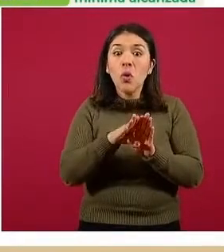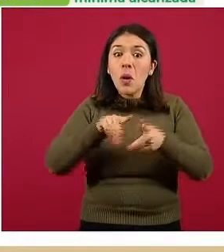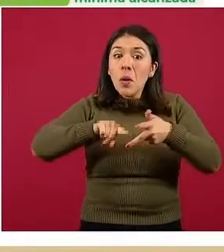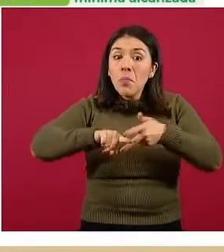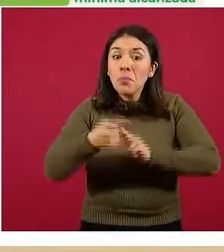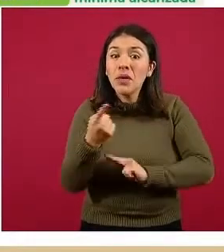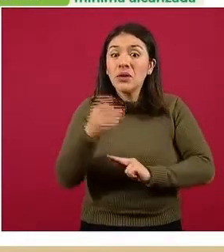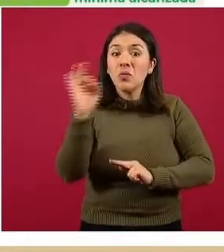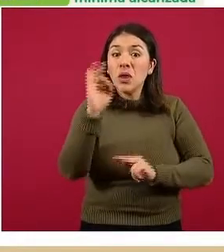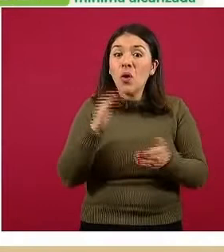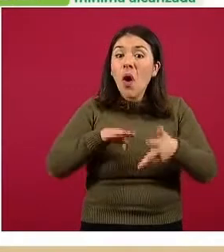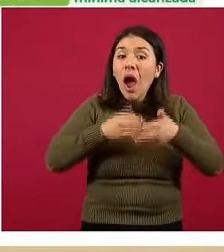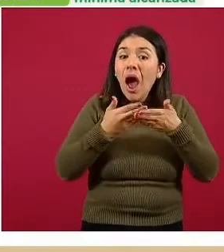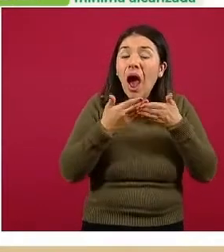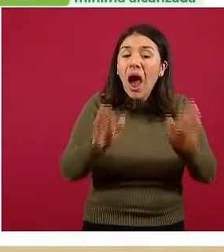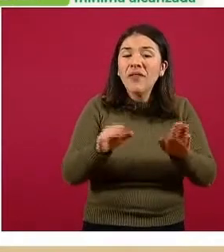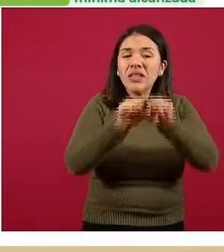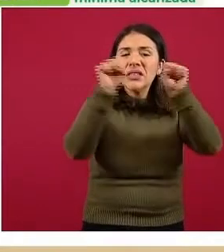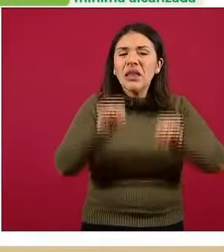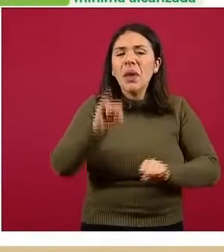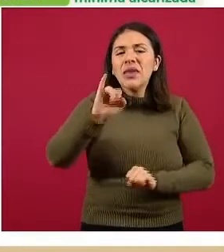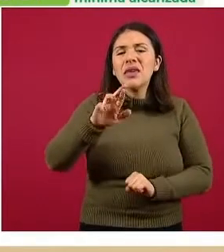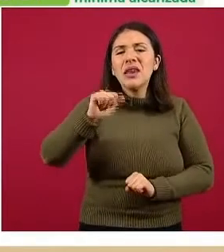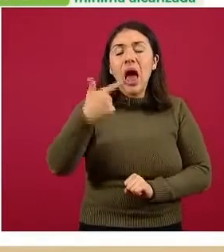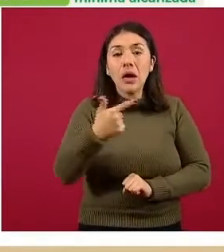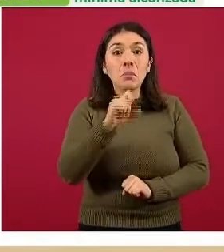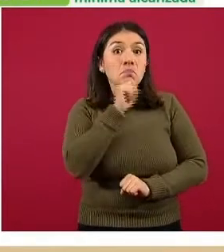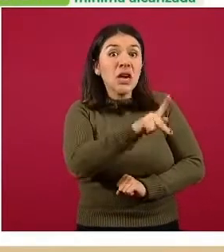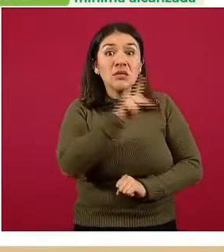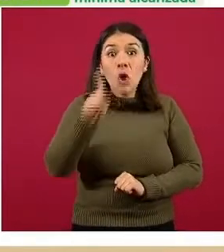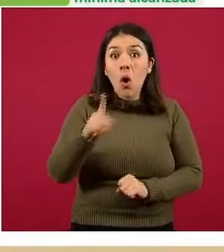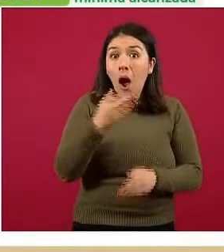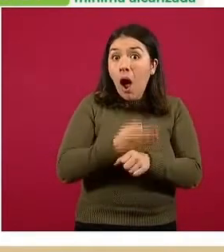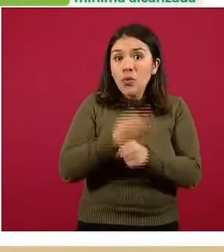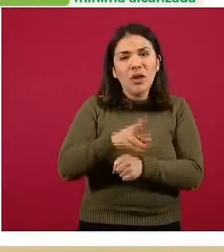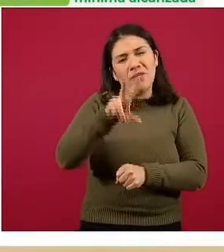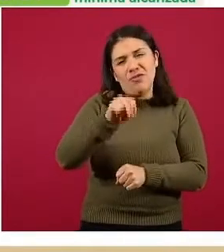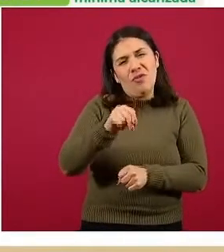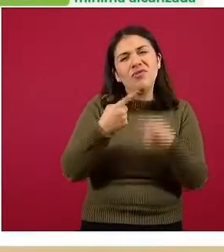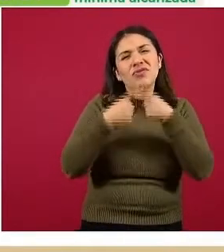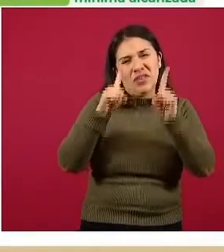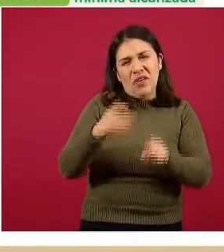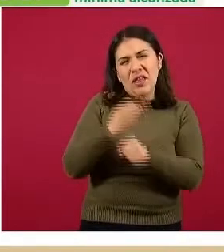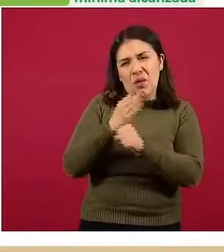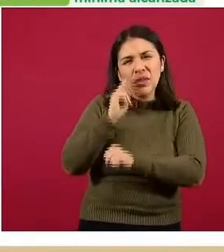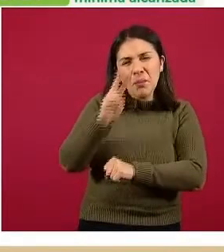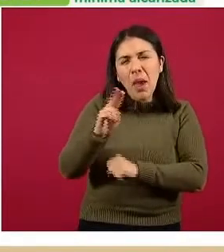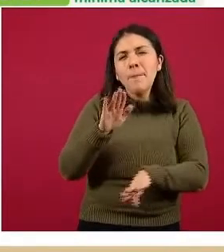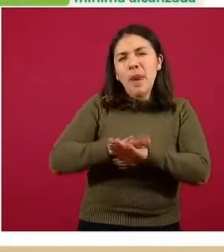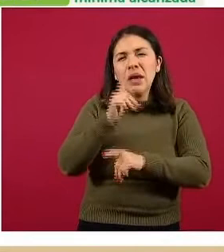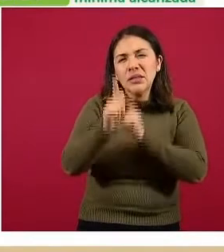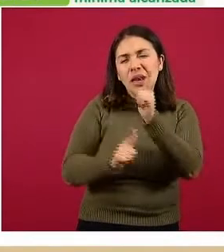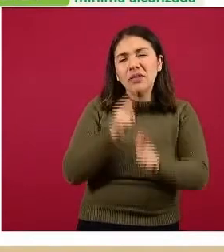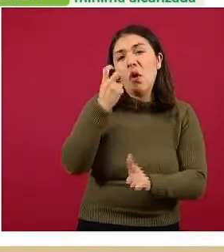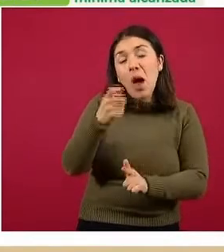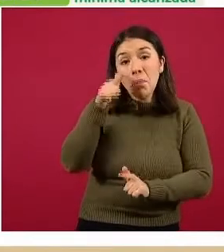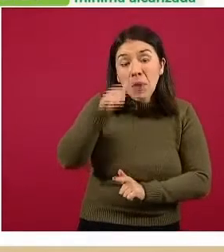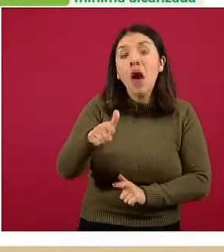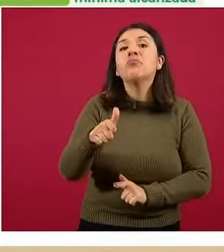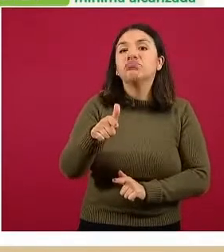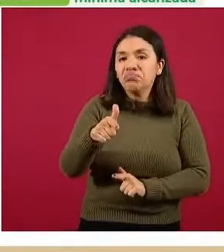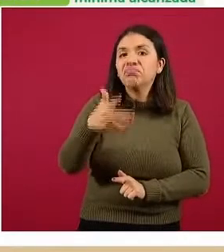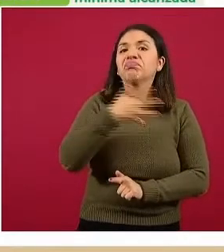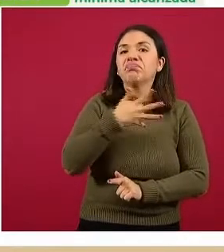cuando se abrió el sistema de Red Irak no es la misma a la velocidad que estamos viendo en este momento. Esto quiere decir que